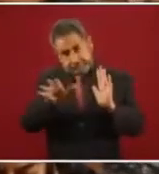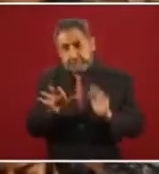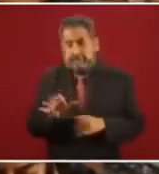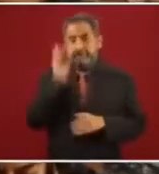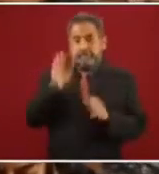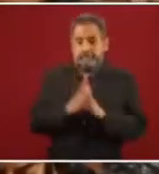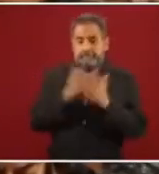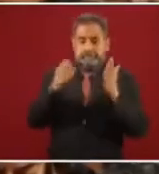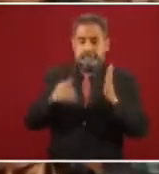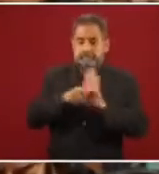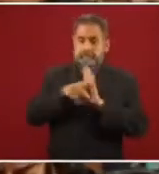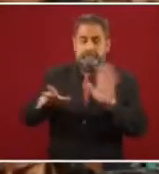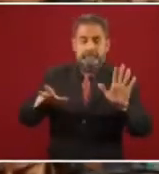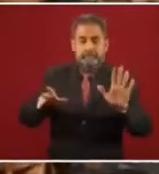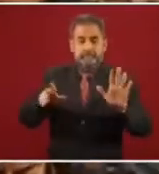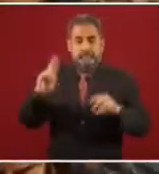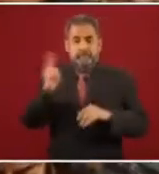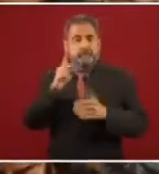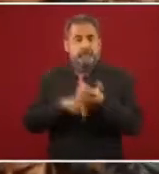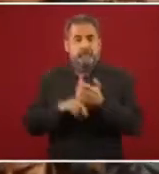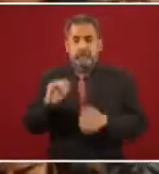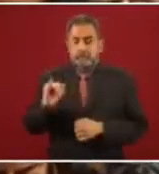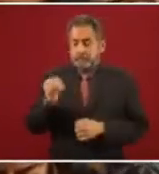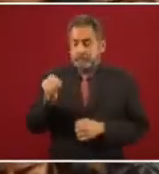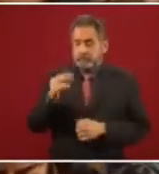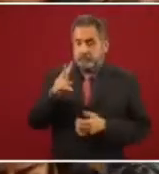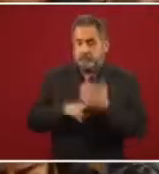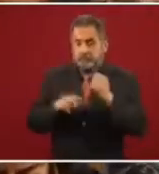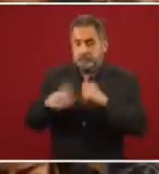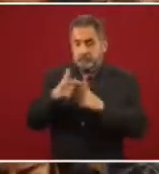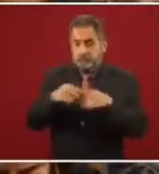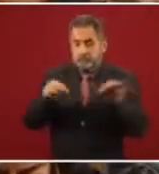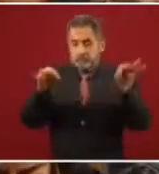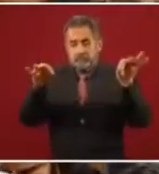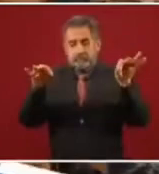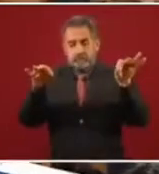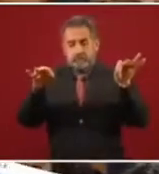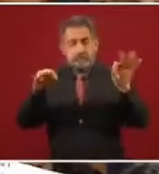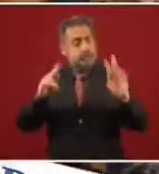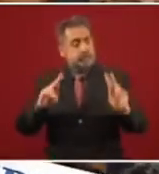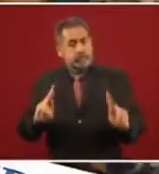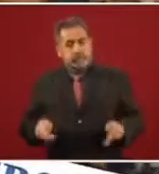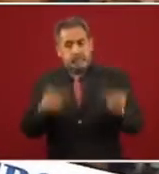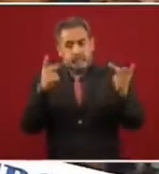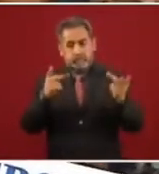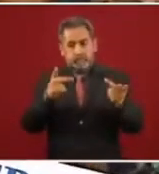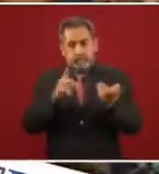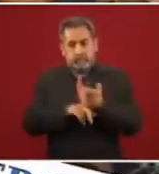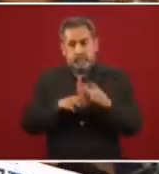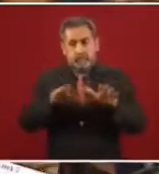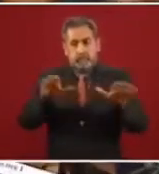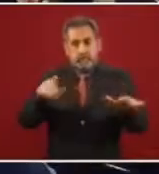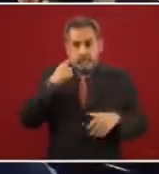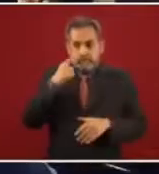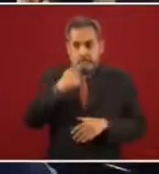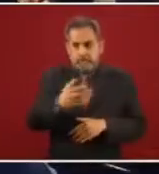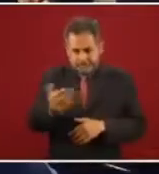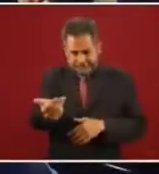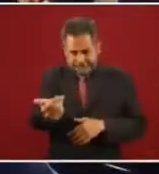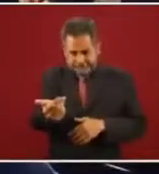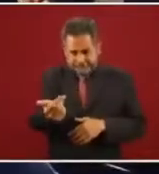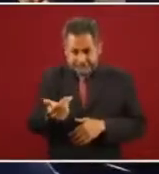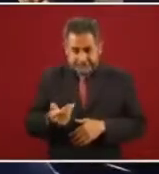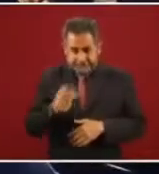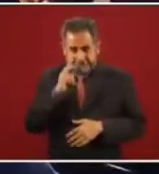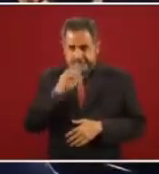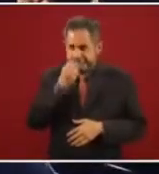plana del Universal de junio de 2012, donde se da cuenta de la venta del avión, el financiamiento. A ver,